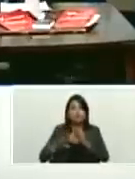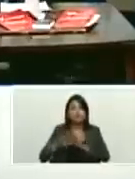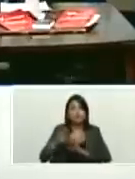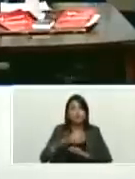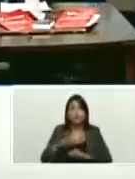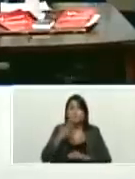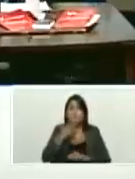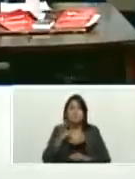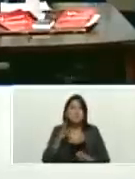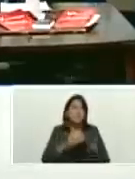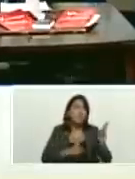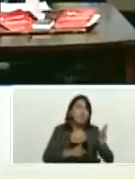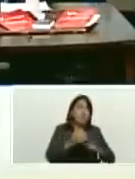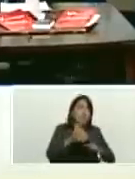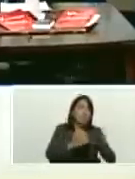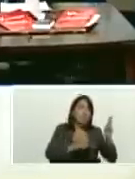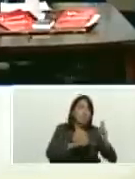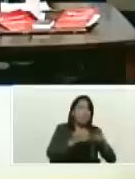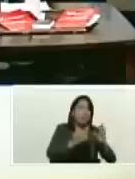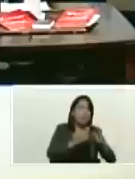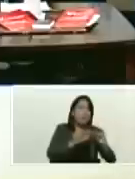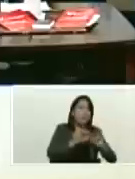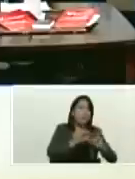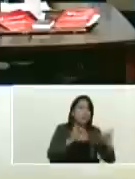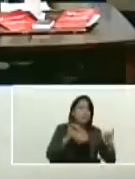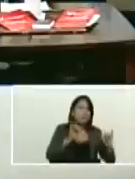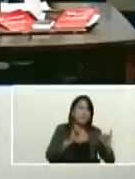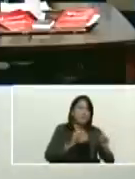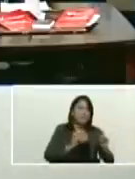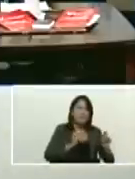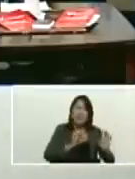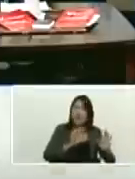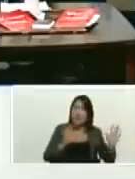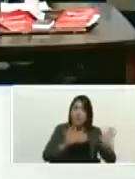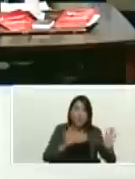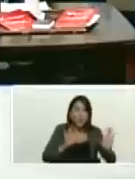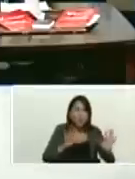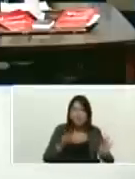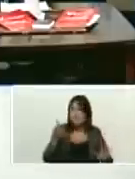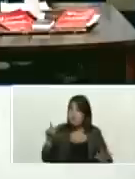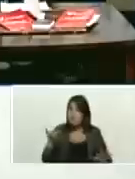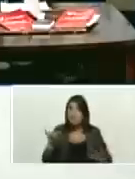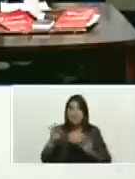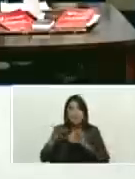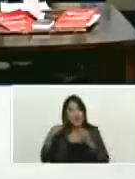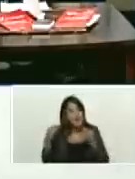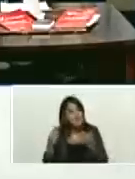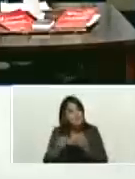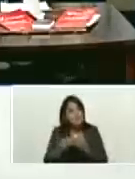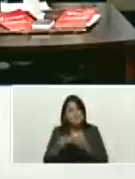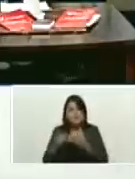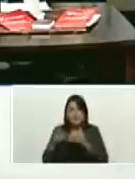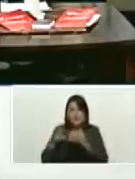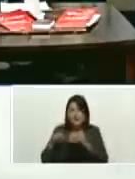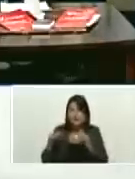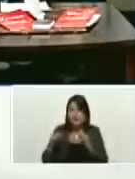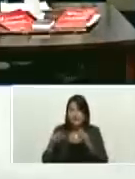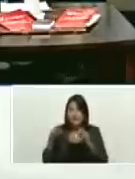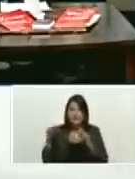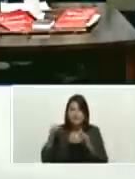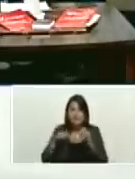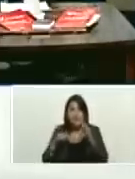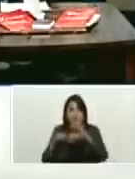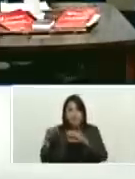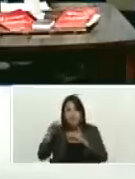vivienda solamente, de la cabilla, el bloque, el cemento, la arena. Eso es